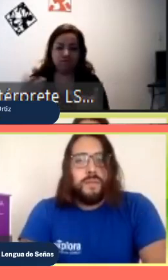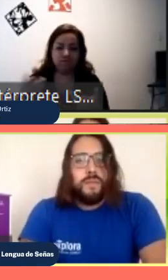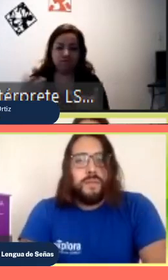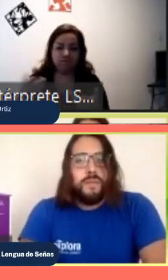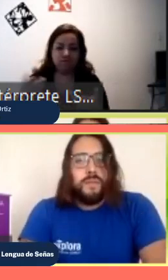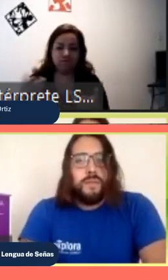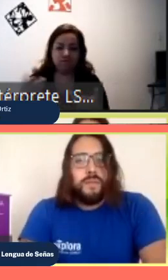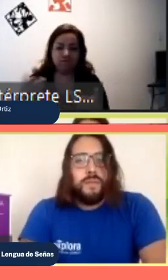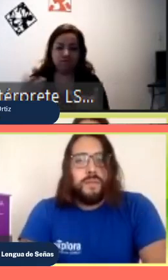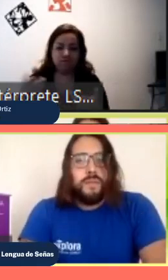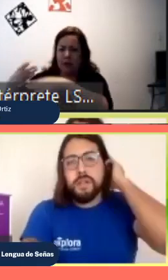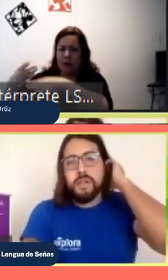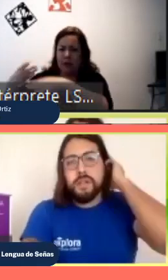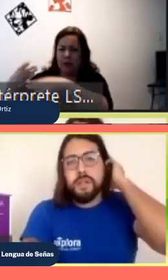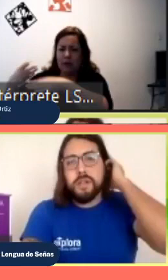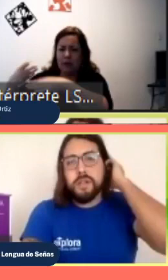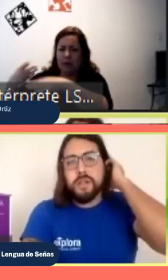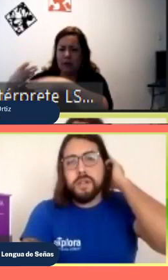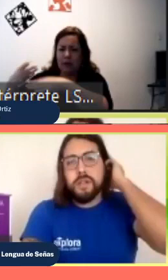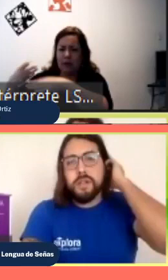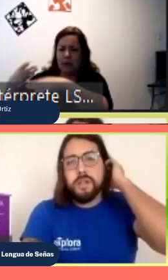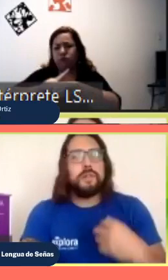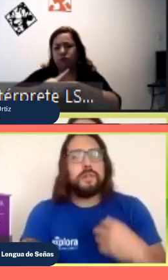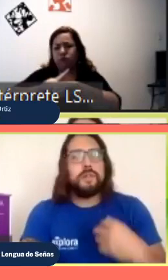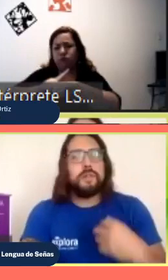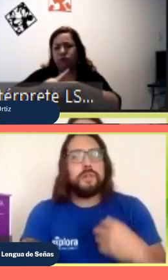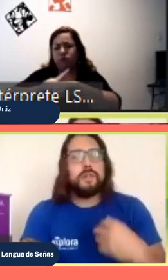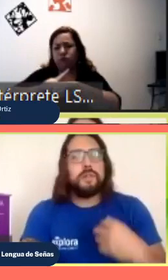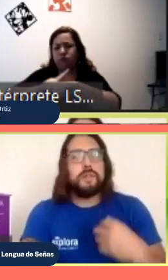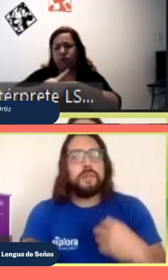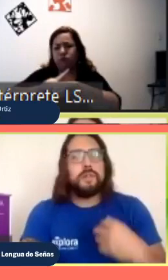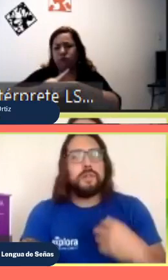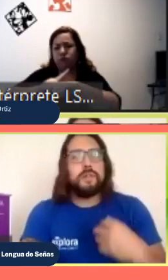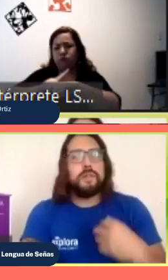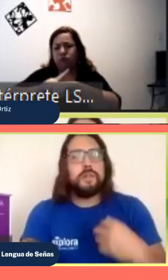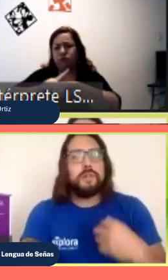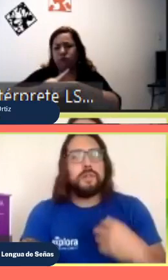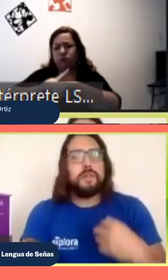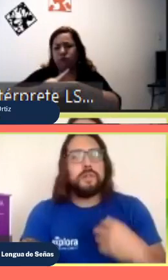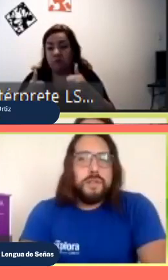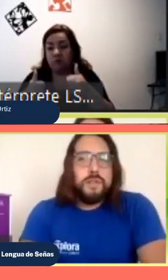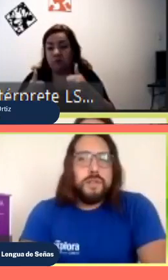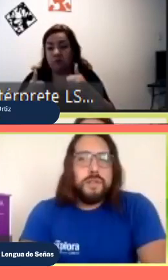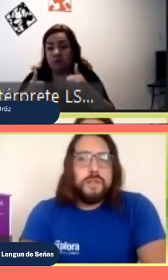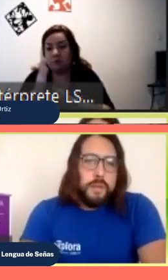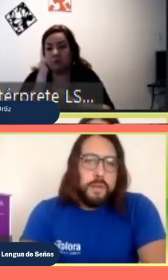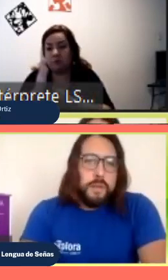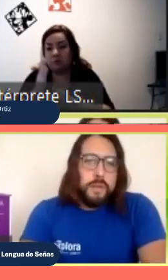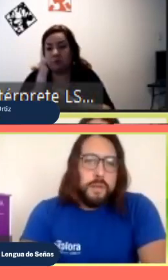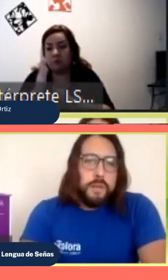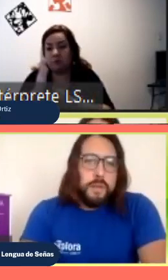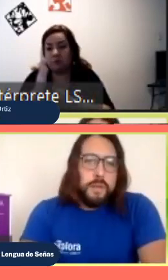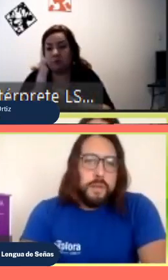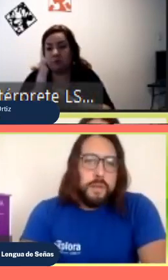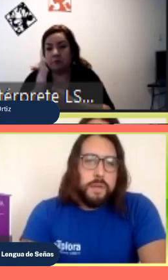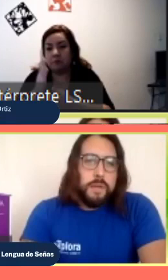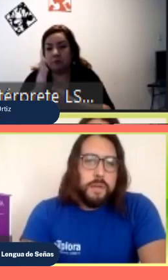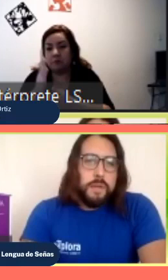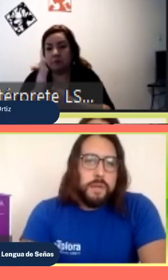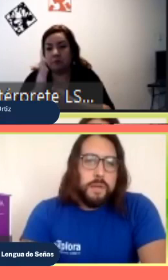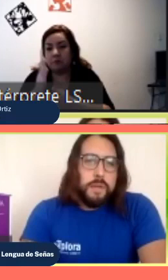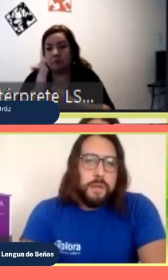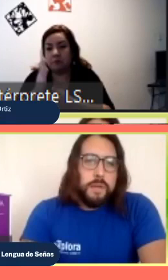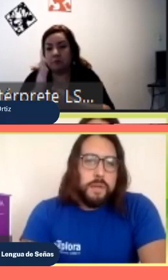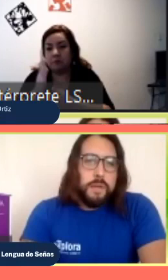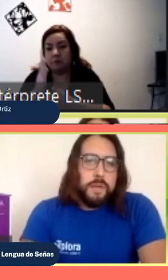periodo de tiempo transcurrido, la aprobación de los primeros antecesores del Homo sapiens, hasta que